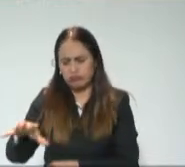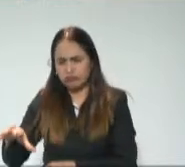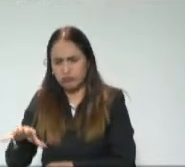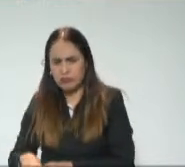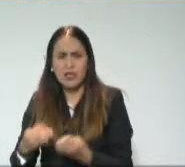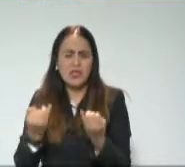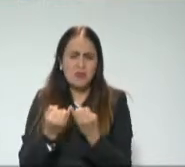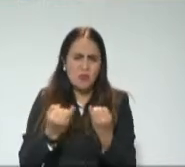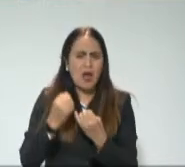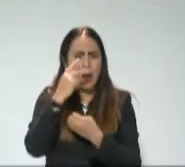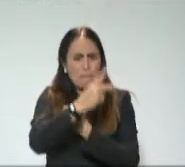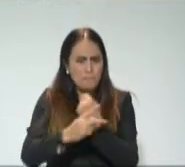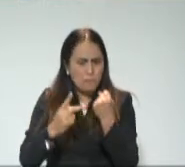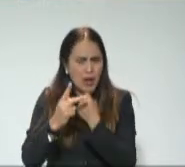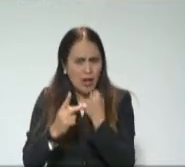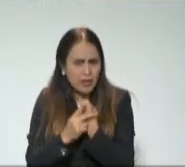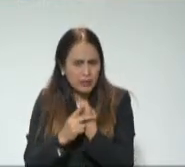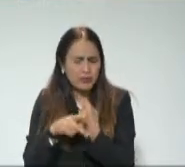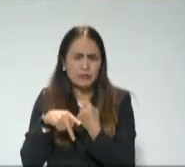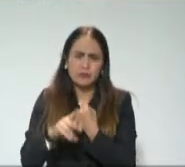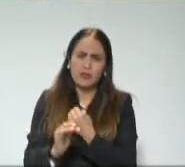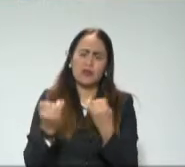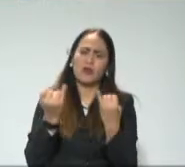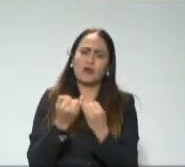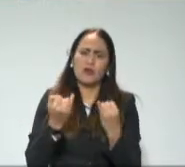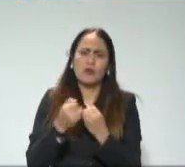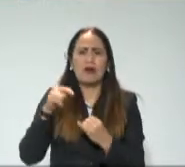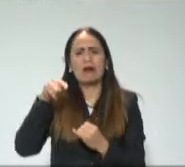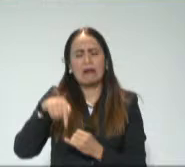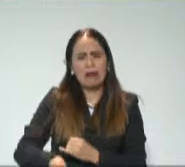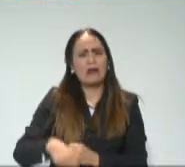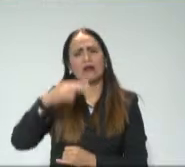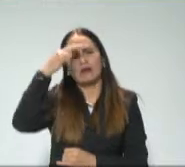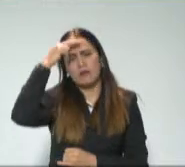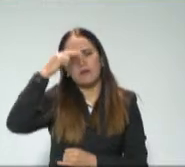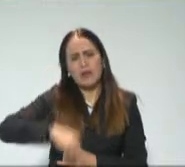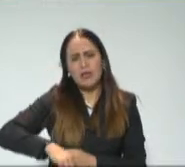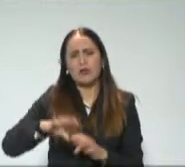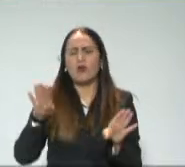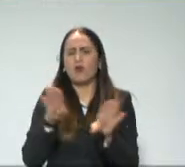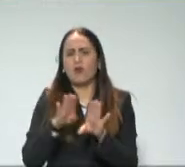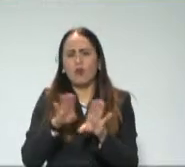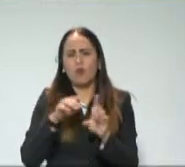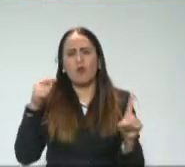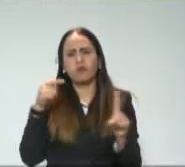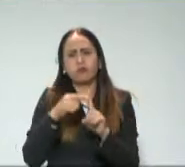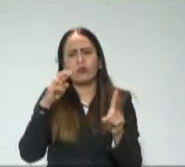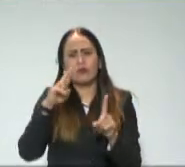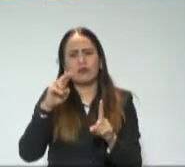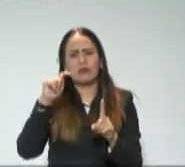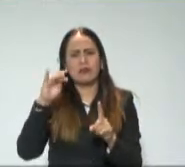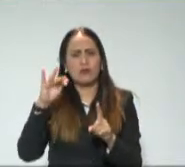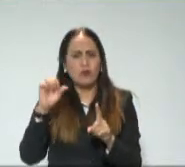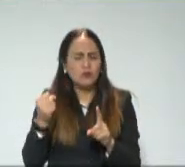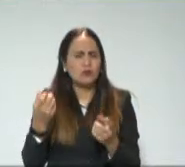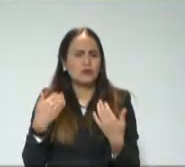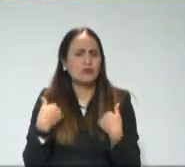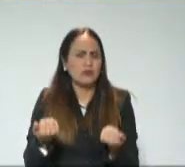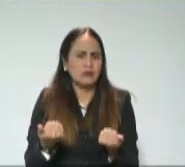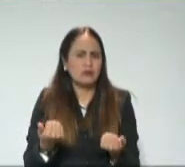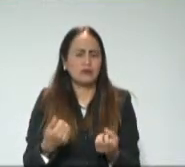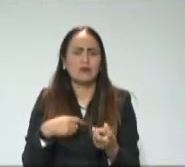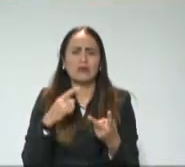países pero a nivel subnacional también con diferentes grados de entendimiento de los retos con diferentes grados de también